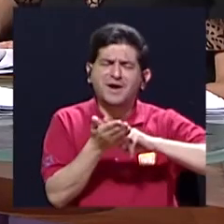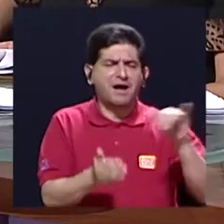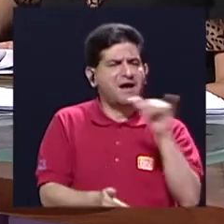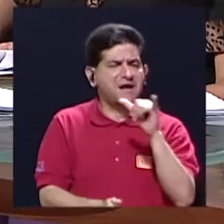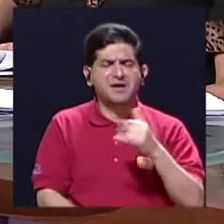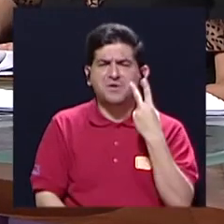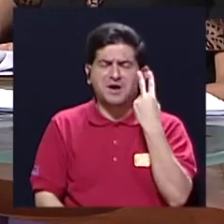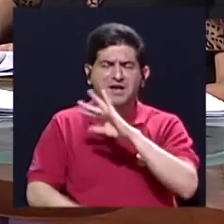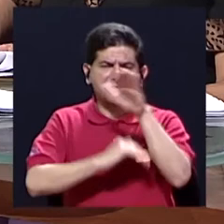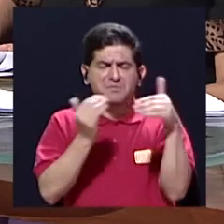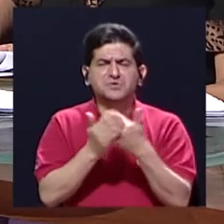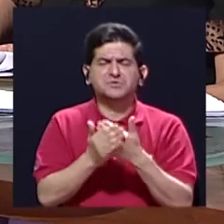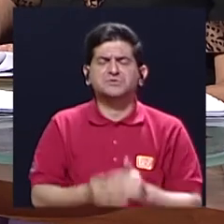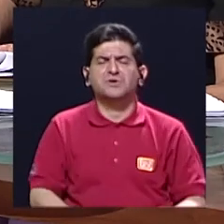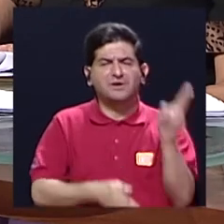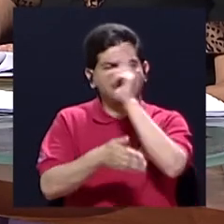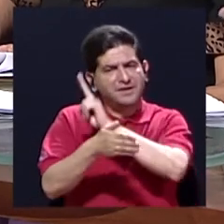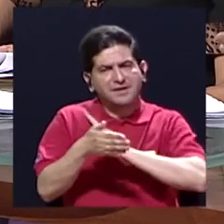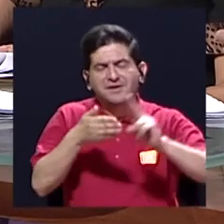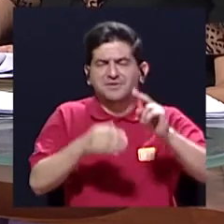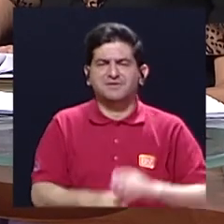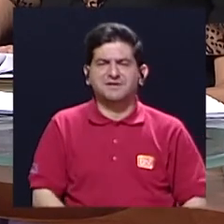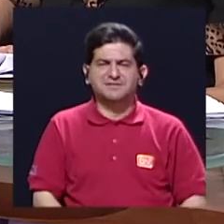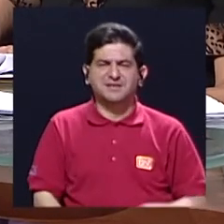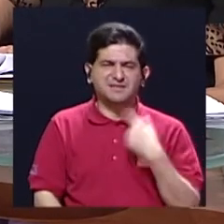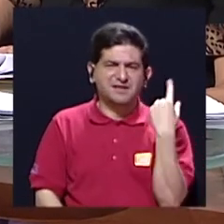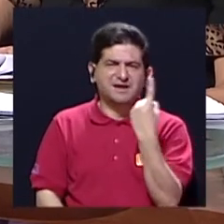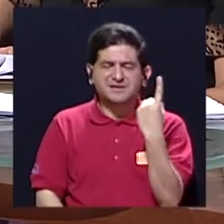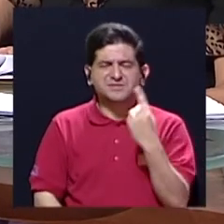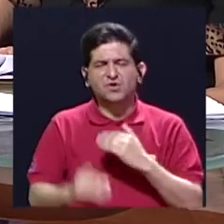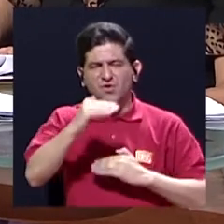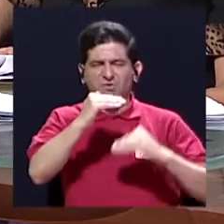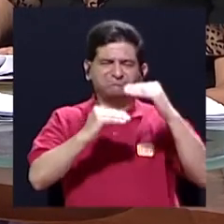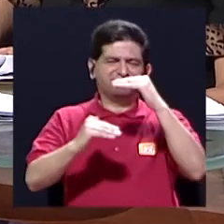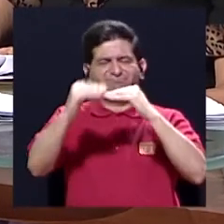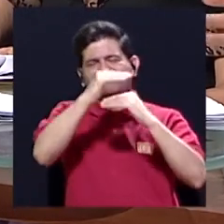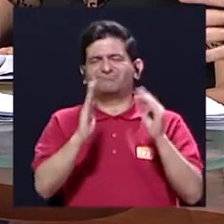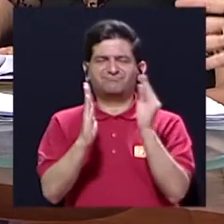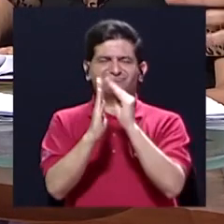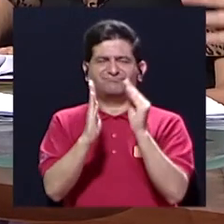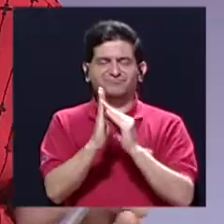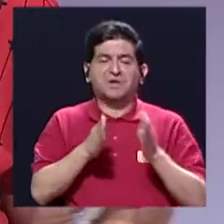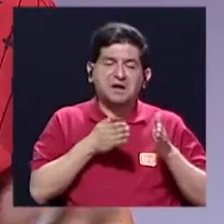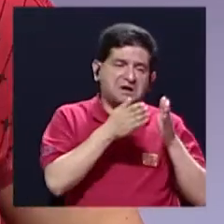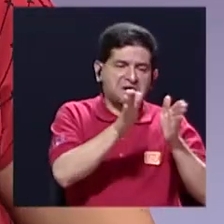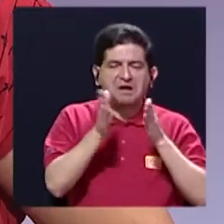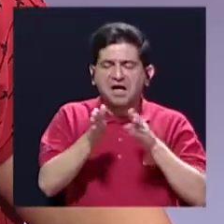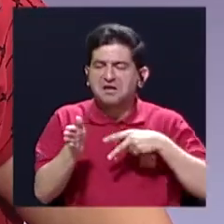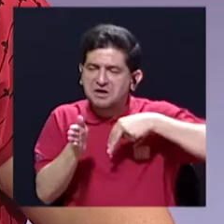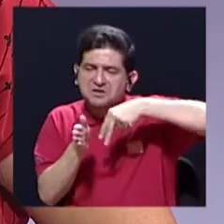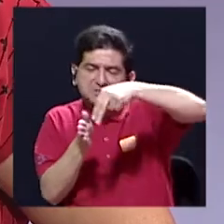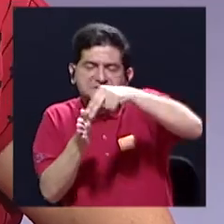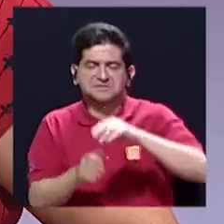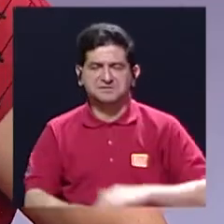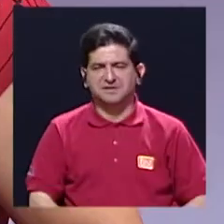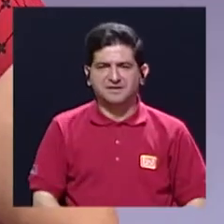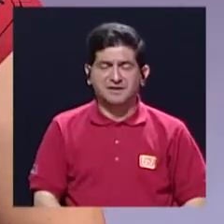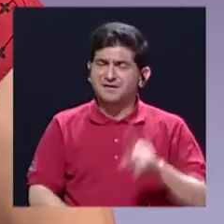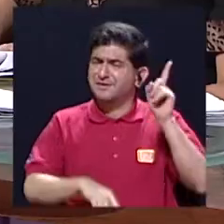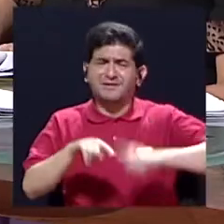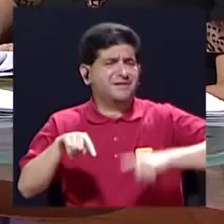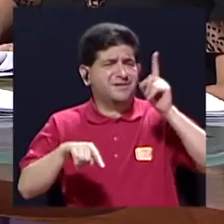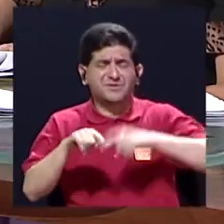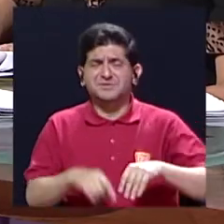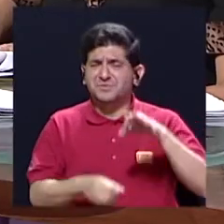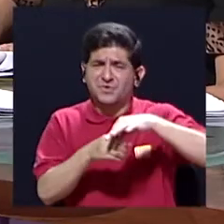igual que vemos el resto del campus, que son puras edificaciones de concreto, calles, aceras, y no se